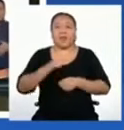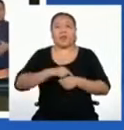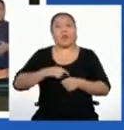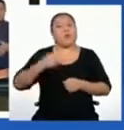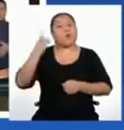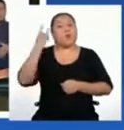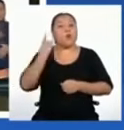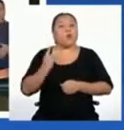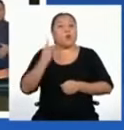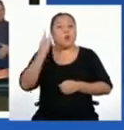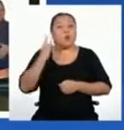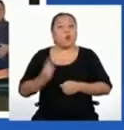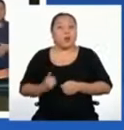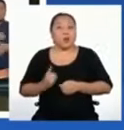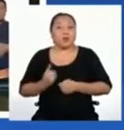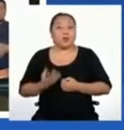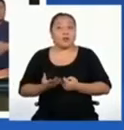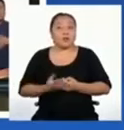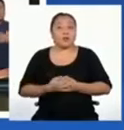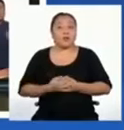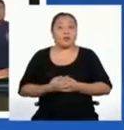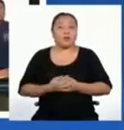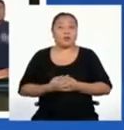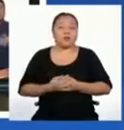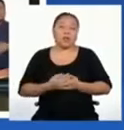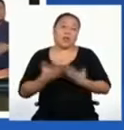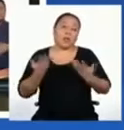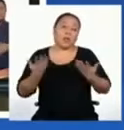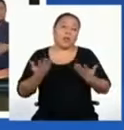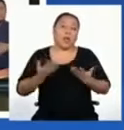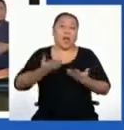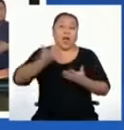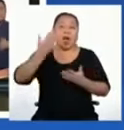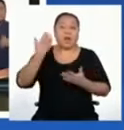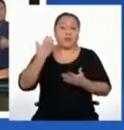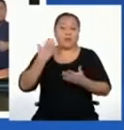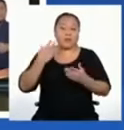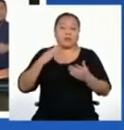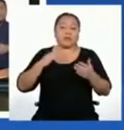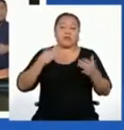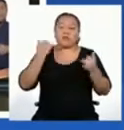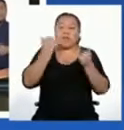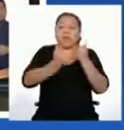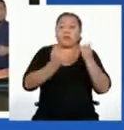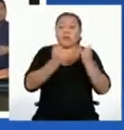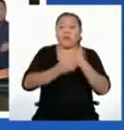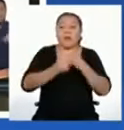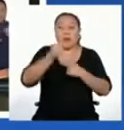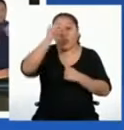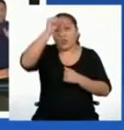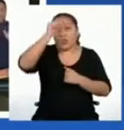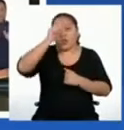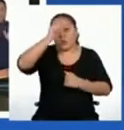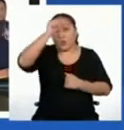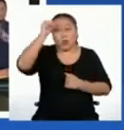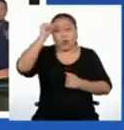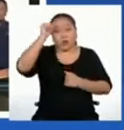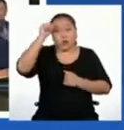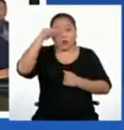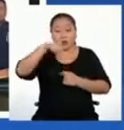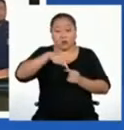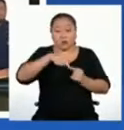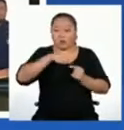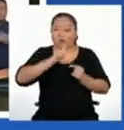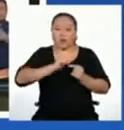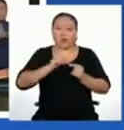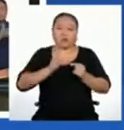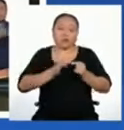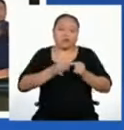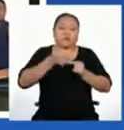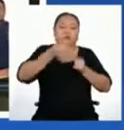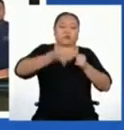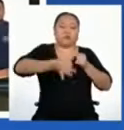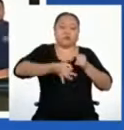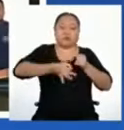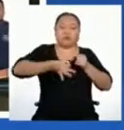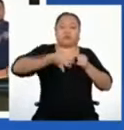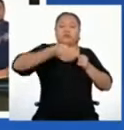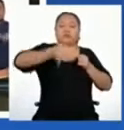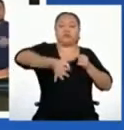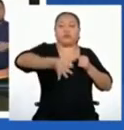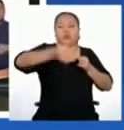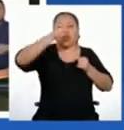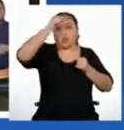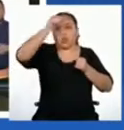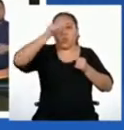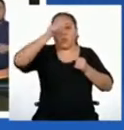emergencia que iba a ser hasta este domingo se extiende hasta el domingo